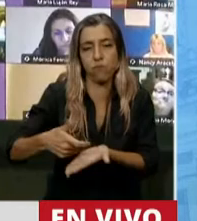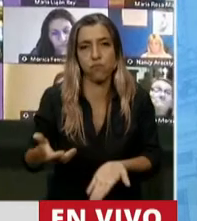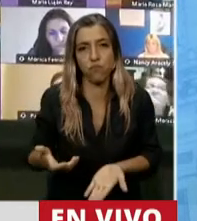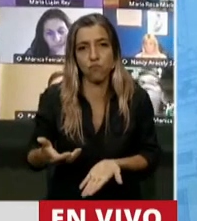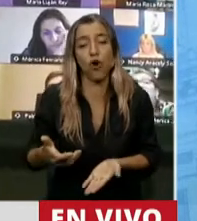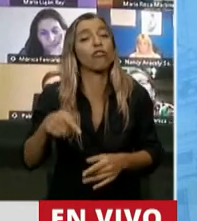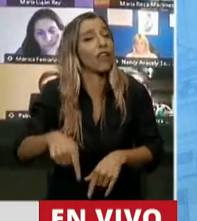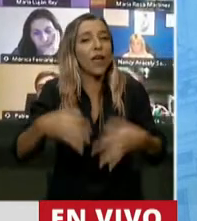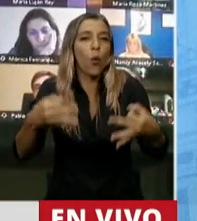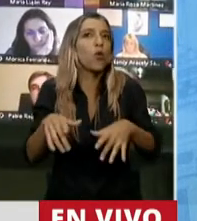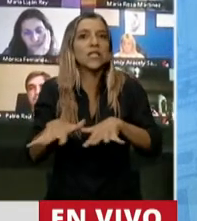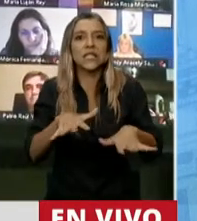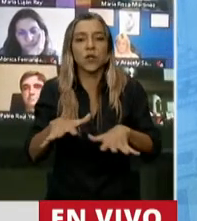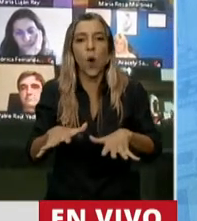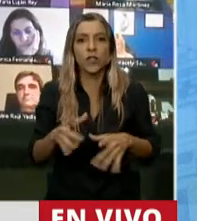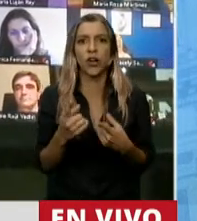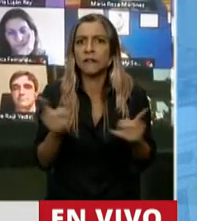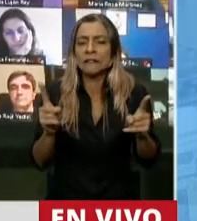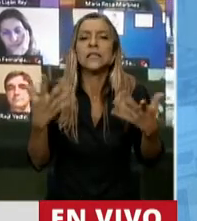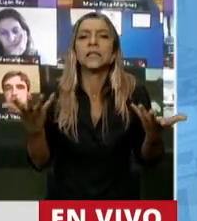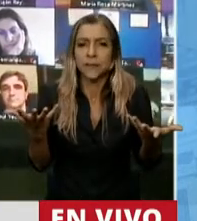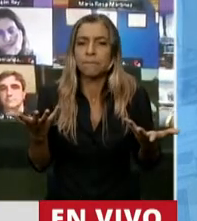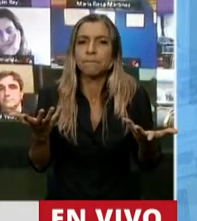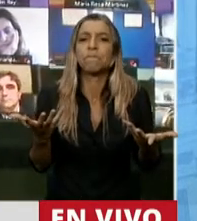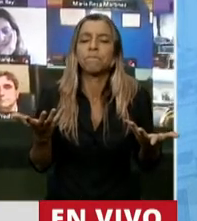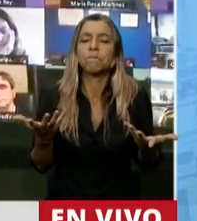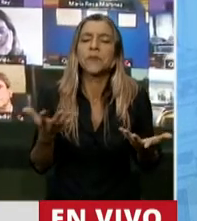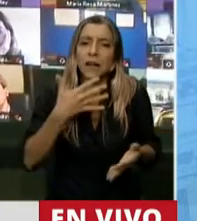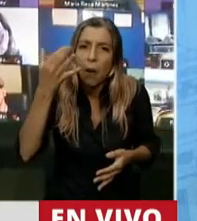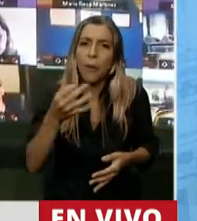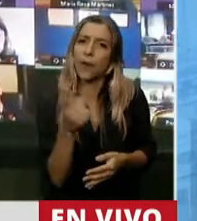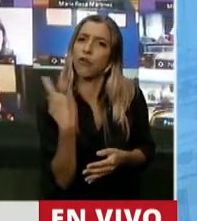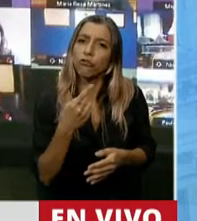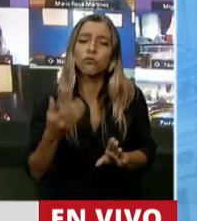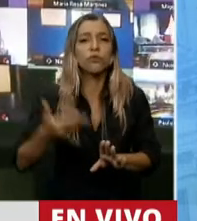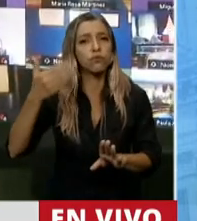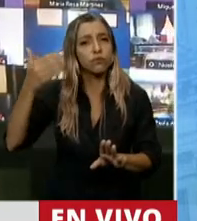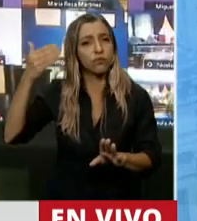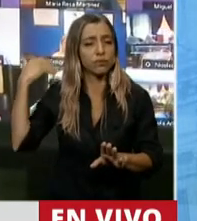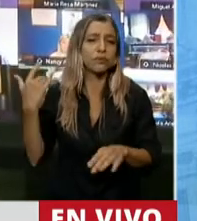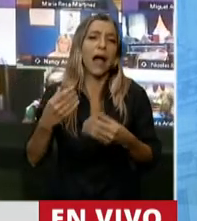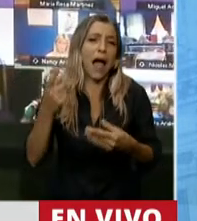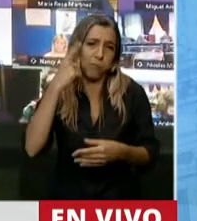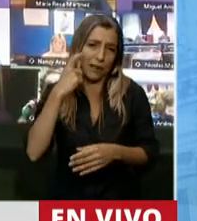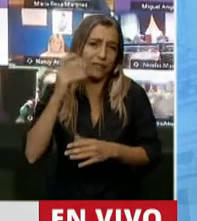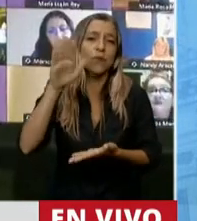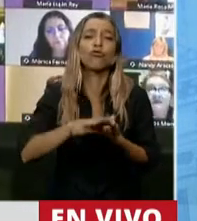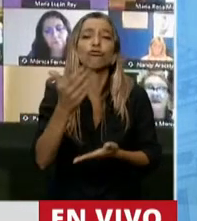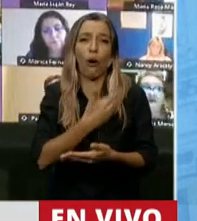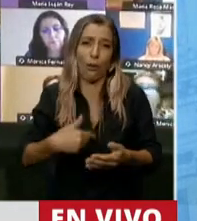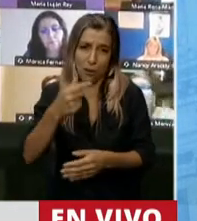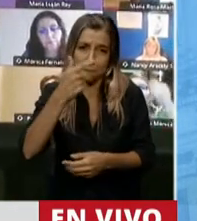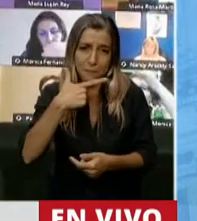quedan dudas, señor presidente. No hay dudas de que si algo aprendimos del desastre que generaron las políticas neoliberales del gobierno de